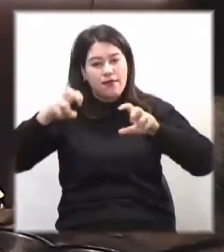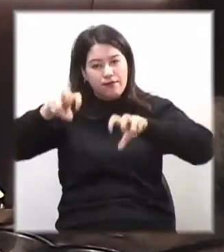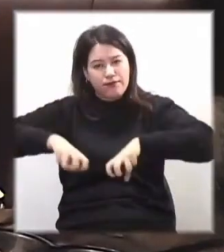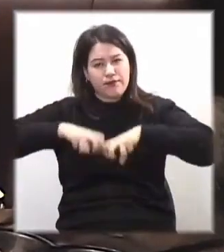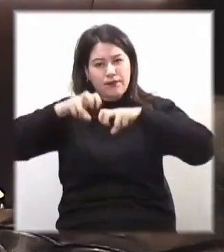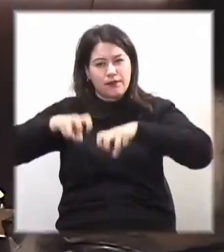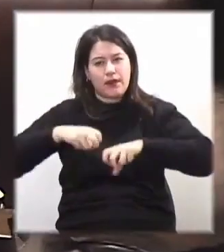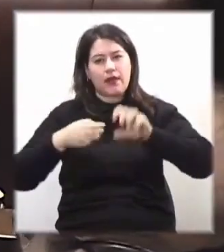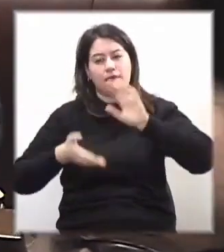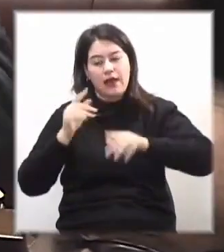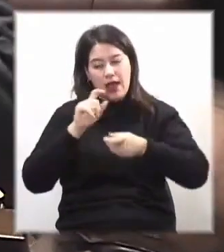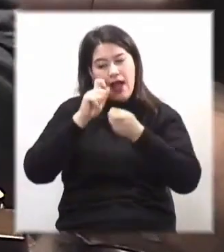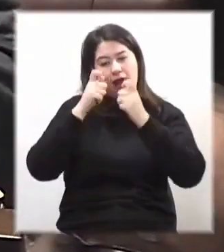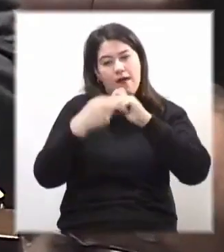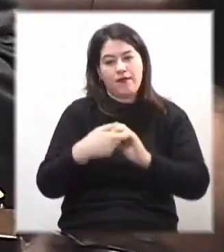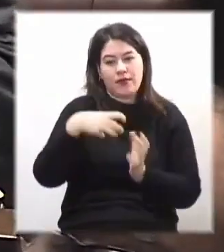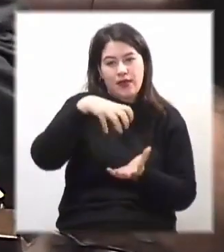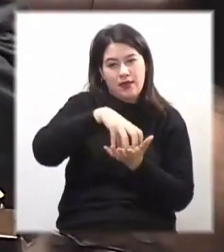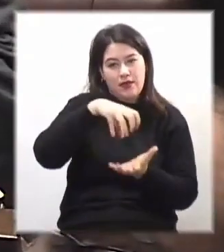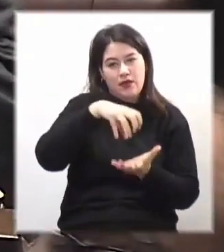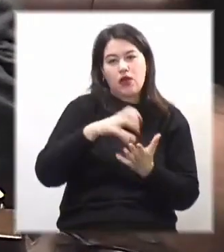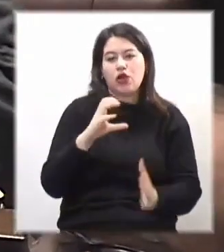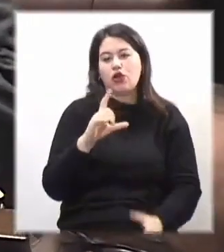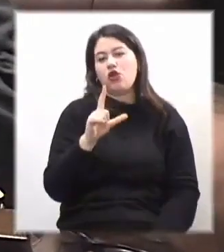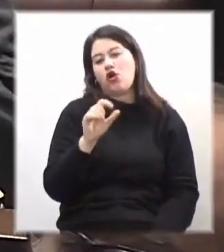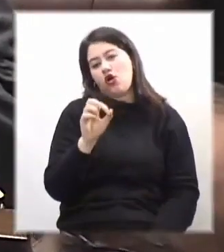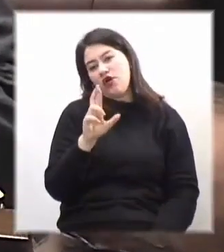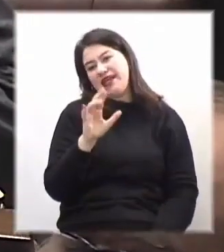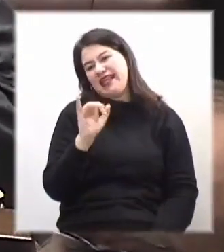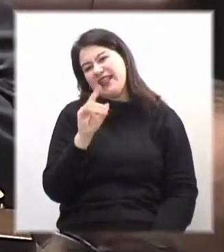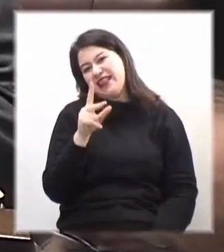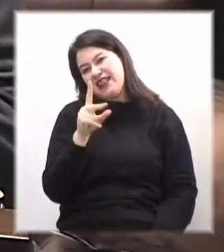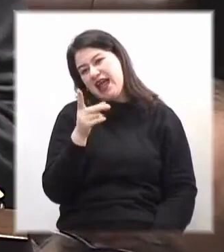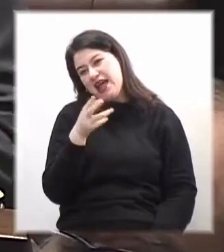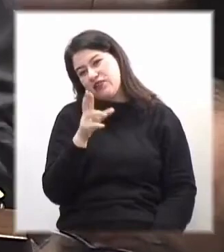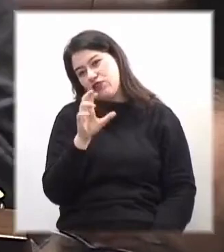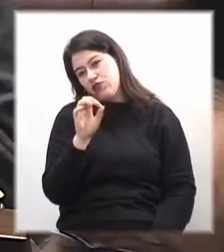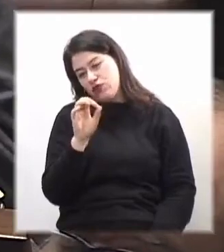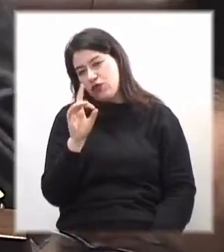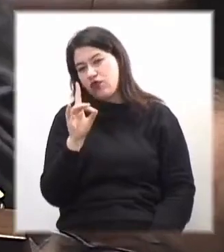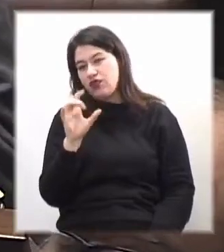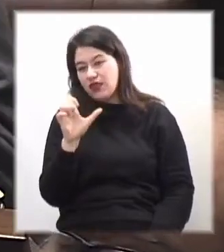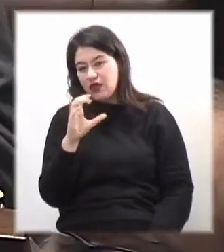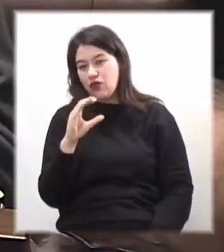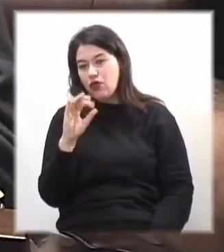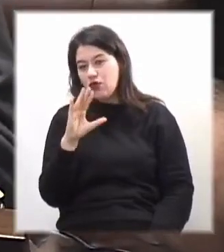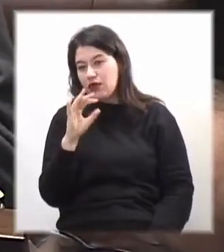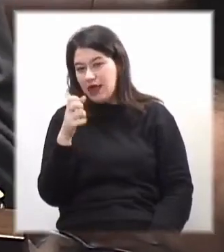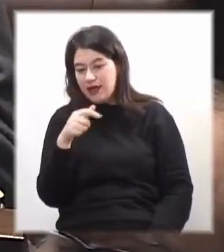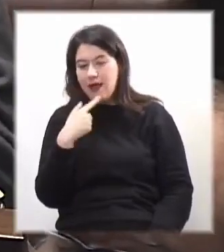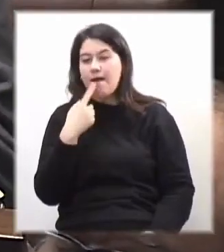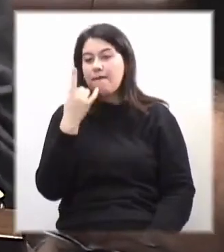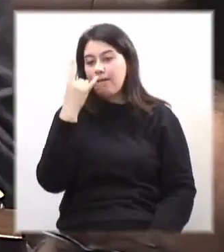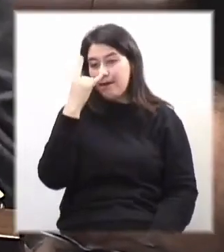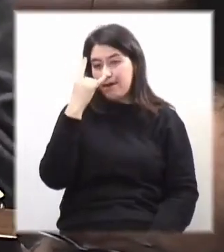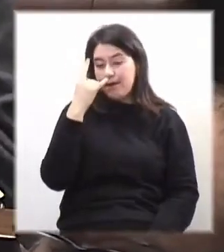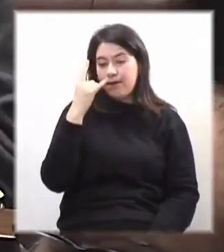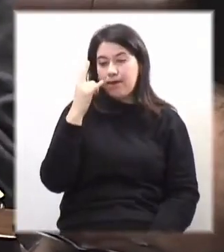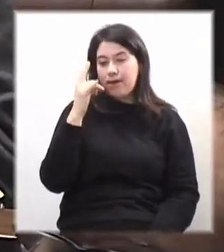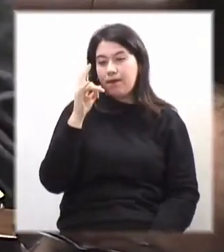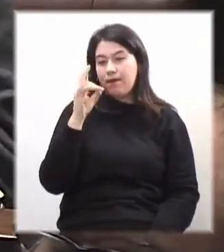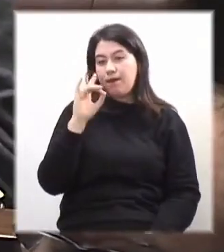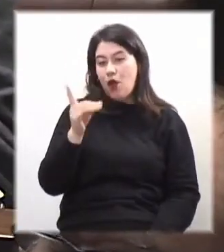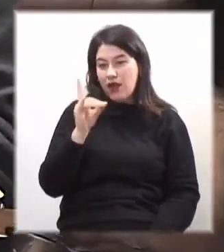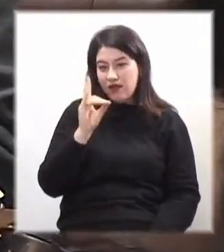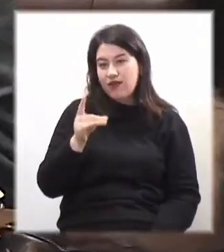el proceso de transformación de la planta en clorhidrato de cocaína Colombia Perú y Bolivia tienen casi el monopolio de la producción cuya mayor parte